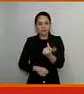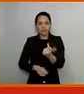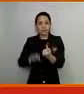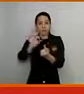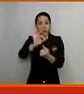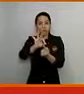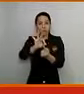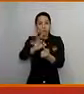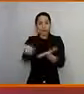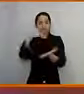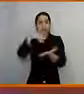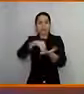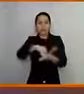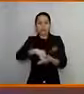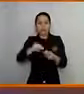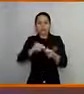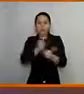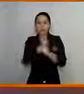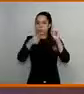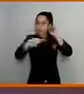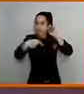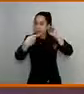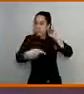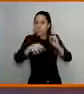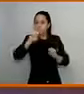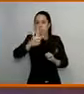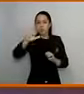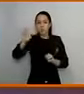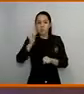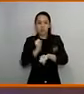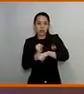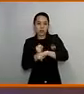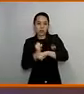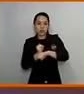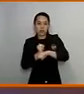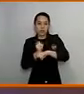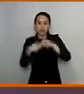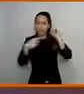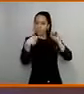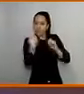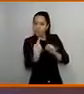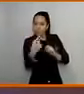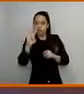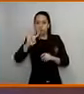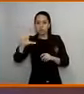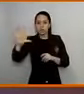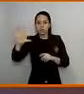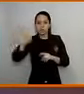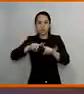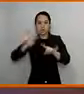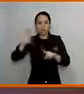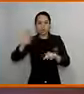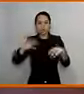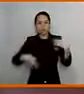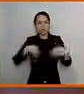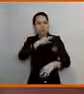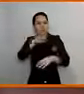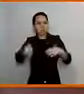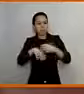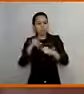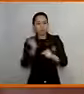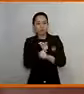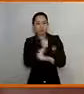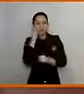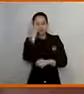9. Repito el número ganador para la diaria 45 Iglesia y para más 1.45 más 9. Felicidades a todos los ganadores